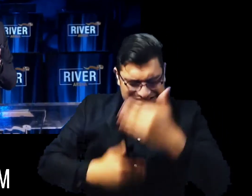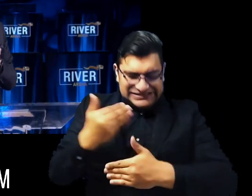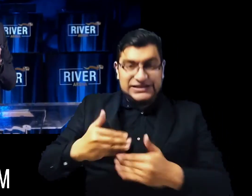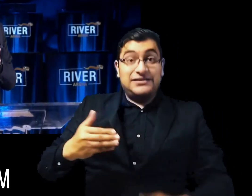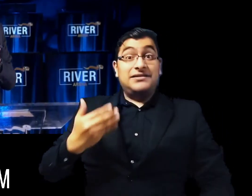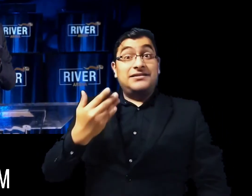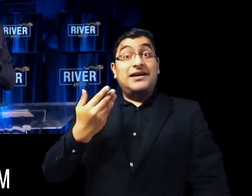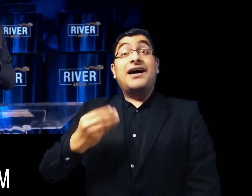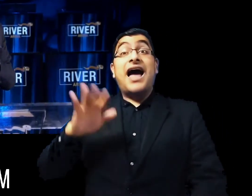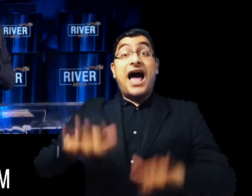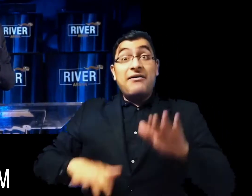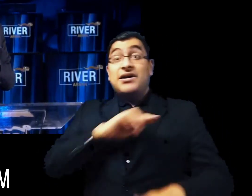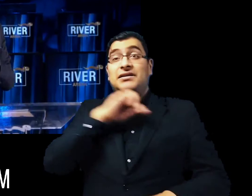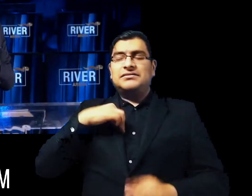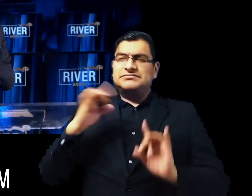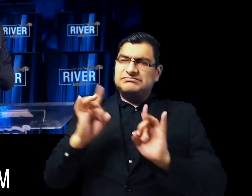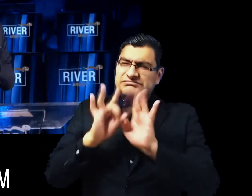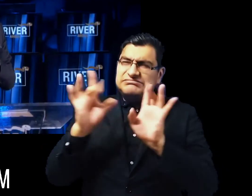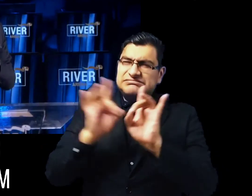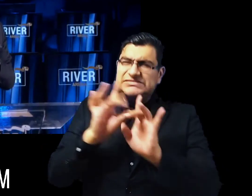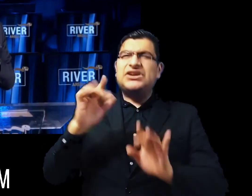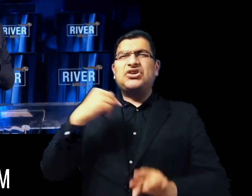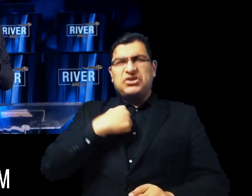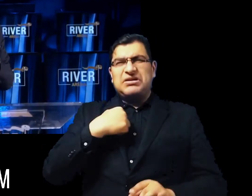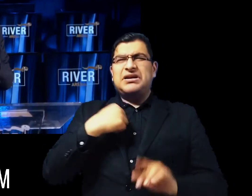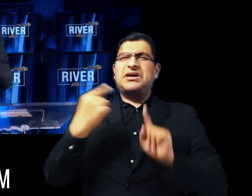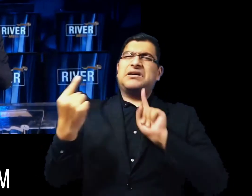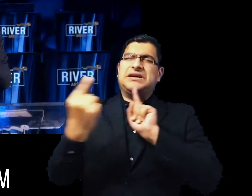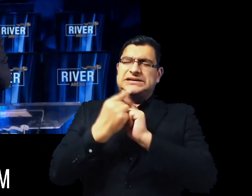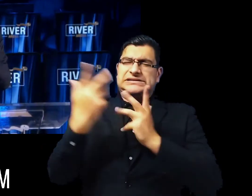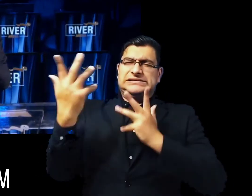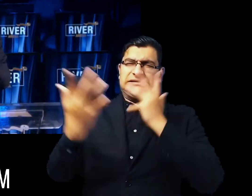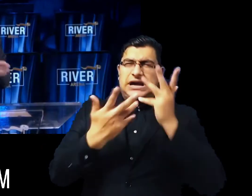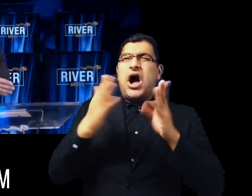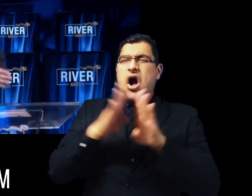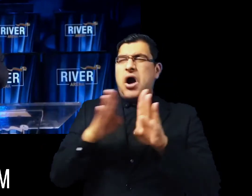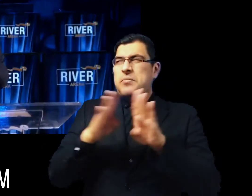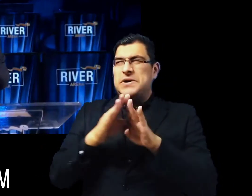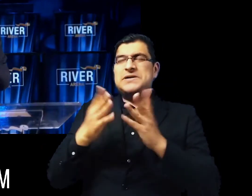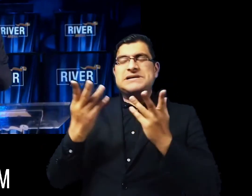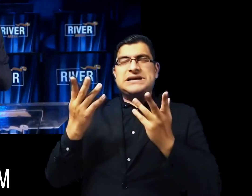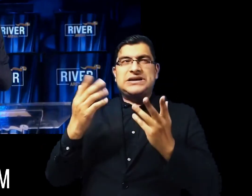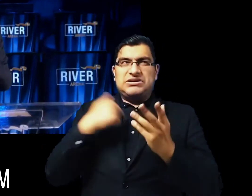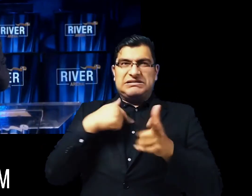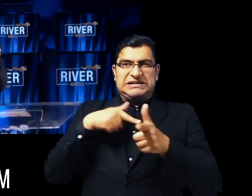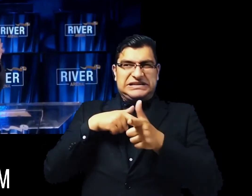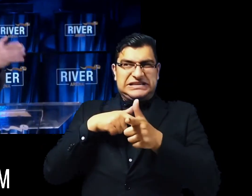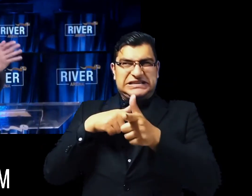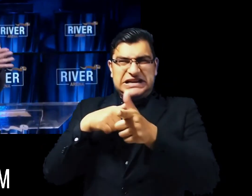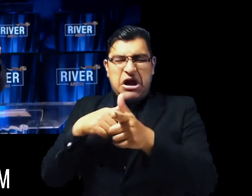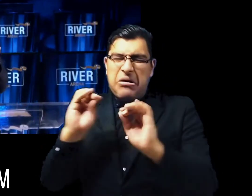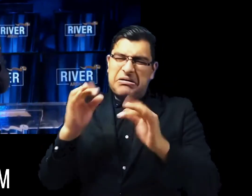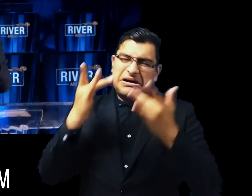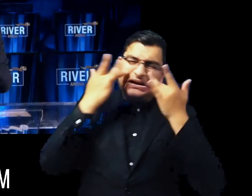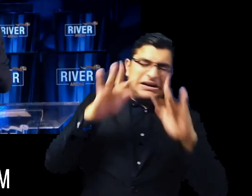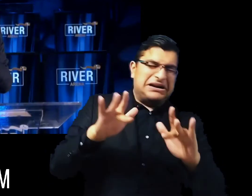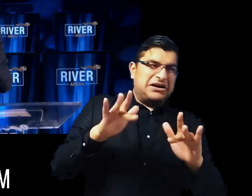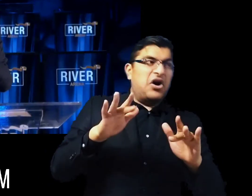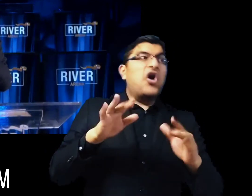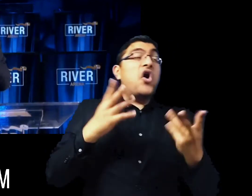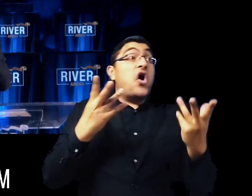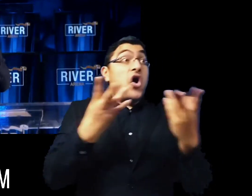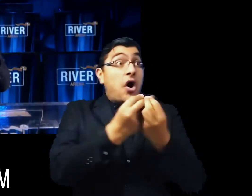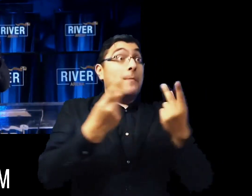Muchas veces yo me enfrento a la encrucijada en la cual tengo que decidir si permanecer o retirarme de al lado de